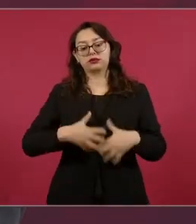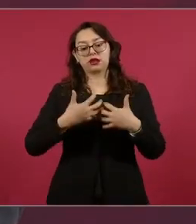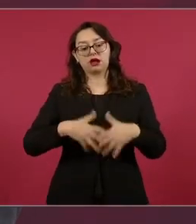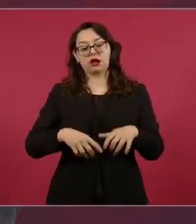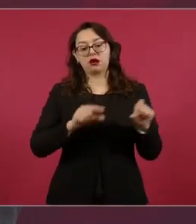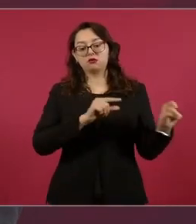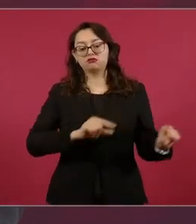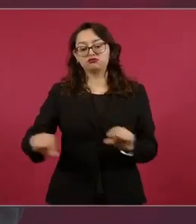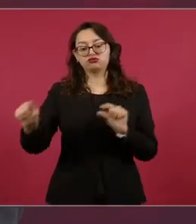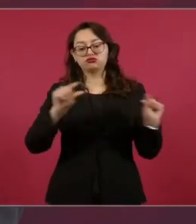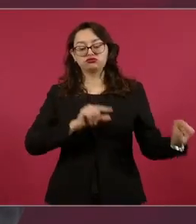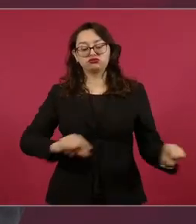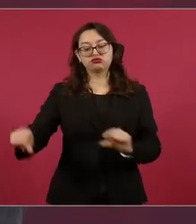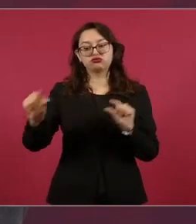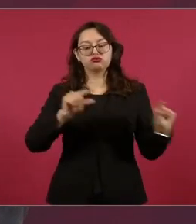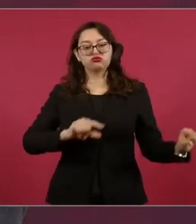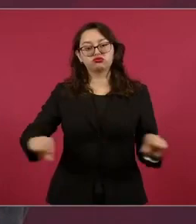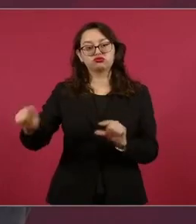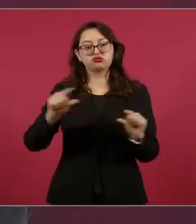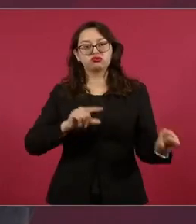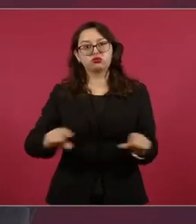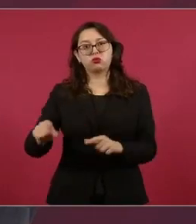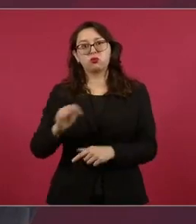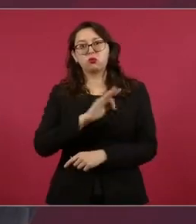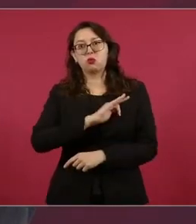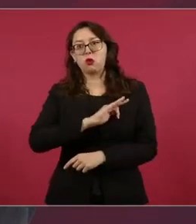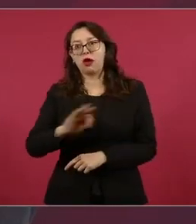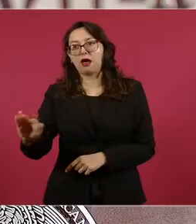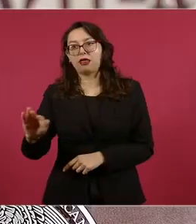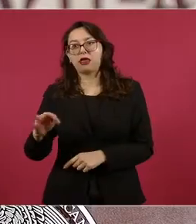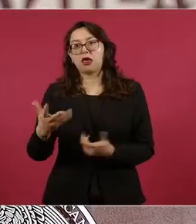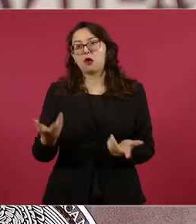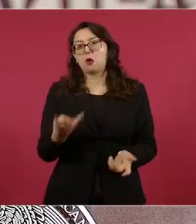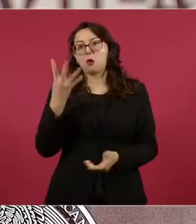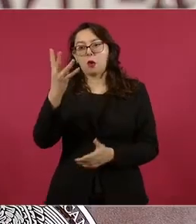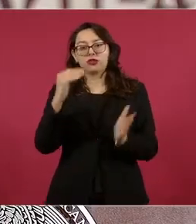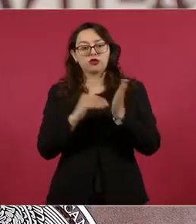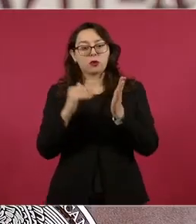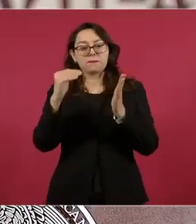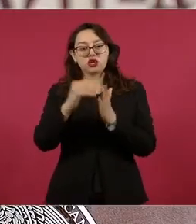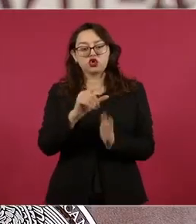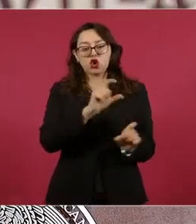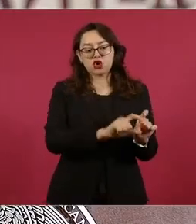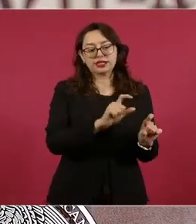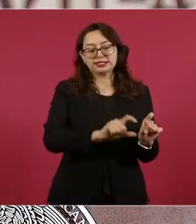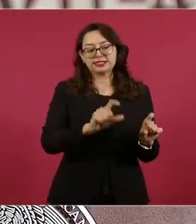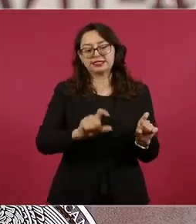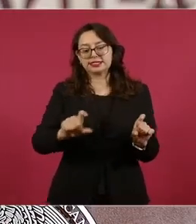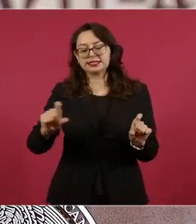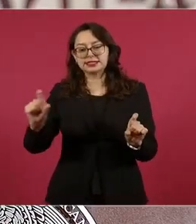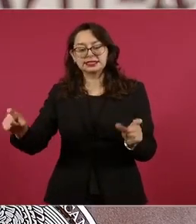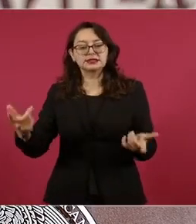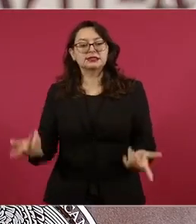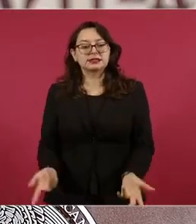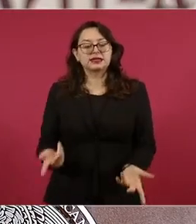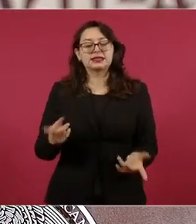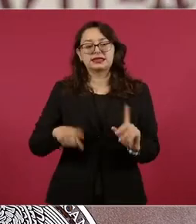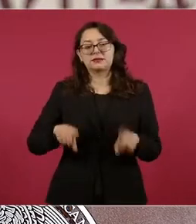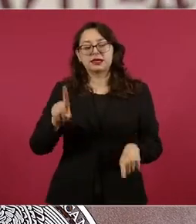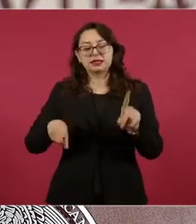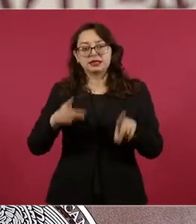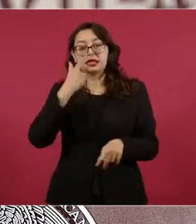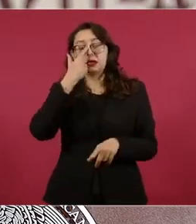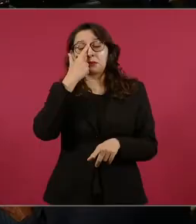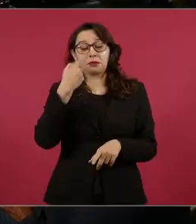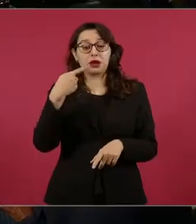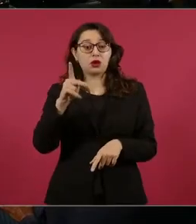tal vez en los primer trimestre hasta 4 millones de dosis veremos qué tan necesarias son para para el Estado pero también estamos más